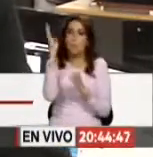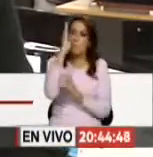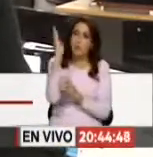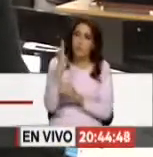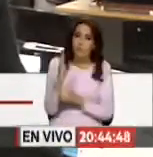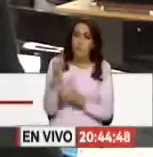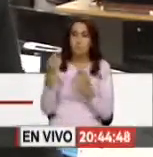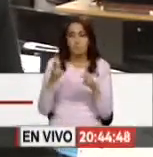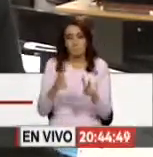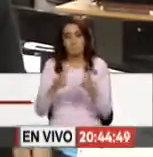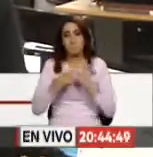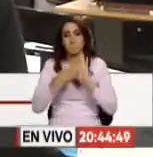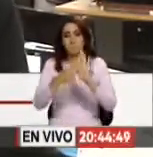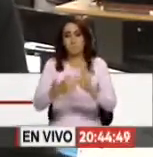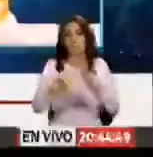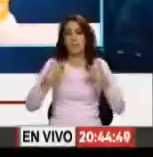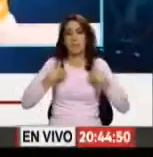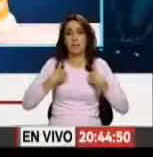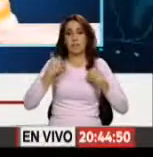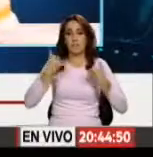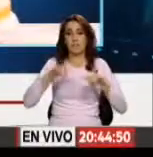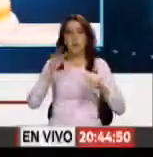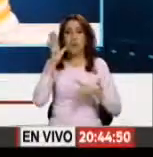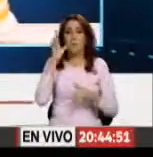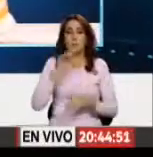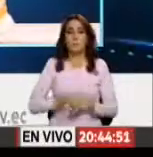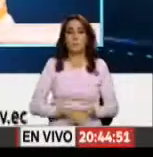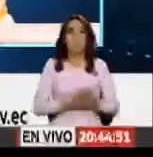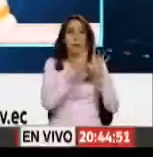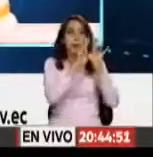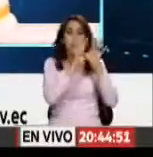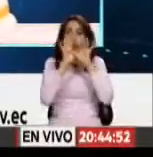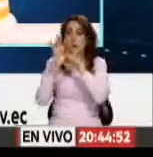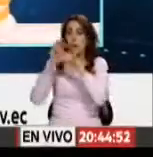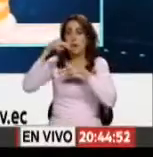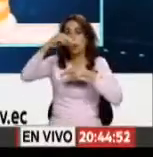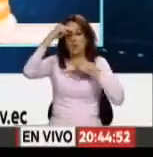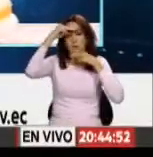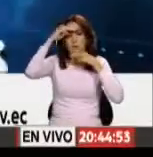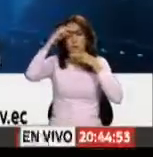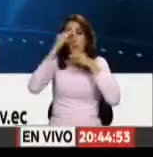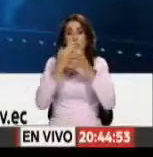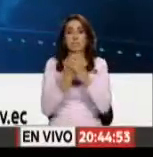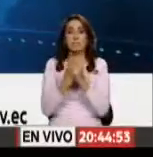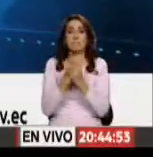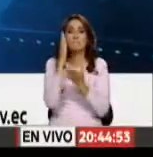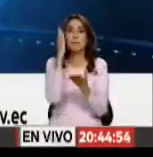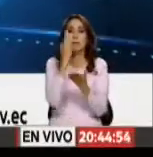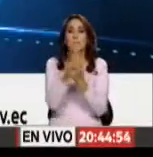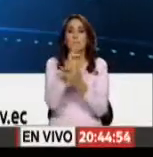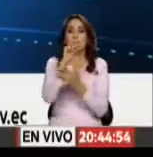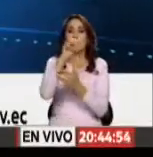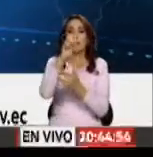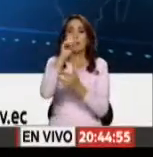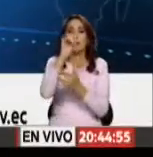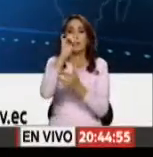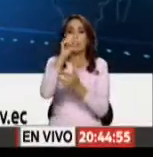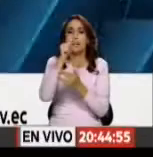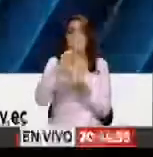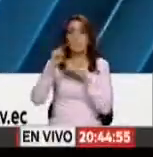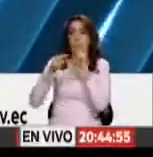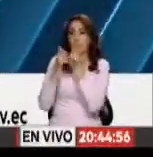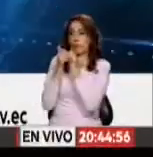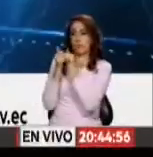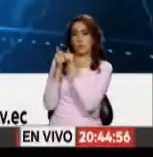cosas, de burlarnos de nosotros mismos. Hola, Calcetín. Noticias a Medias fue creado para aquellos adictos al celular que quieren